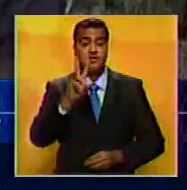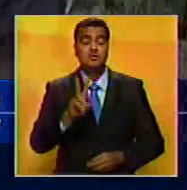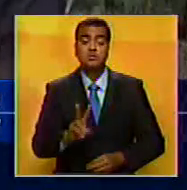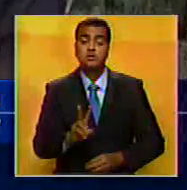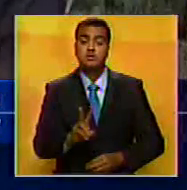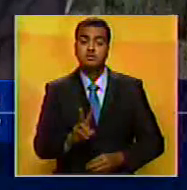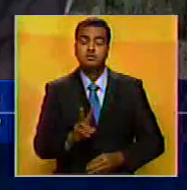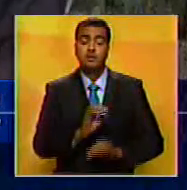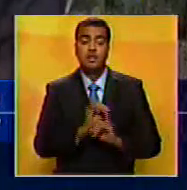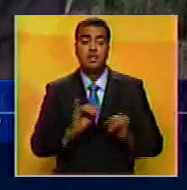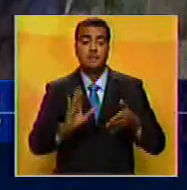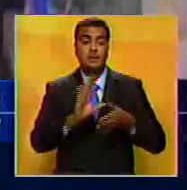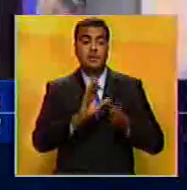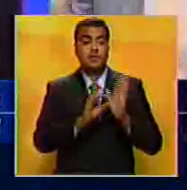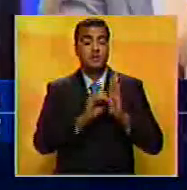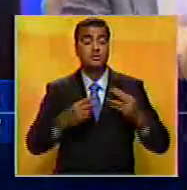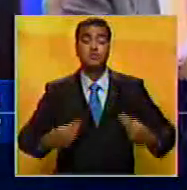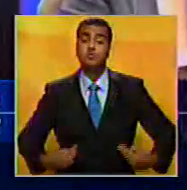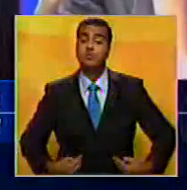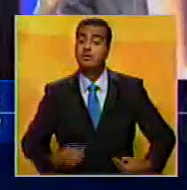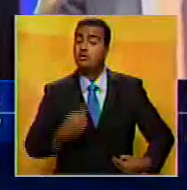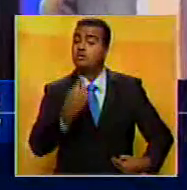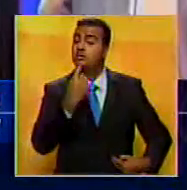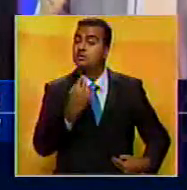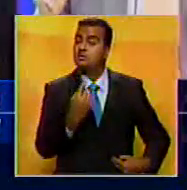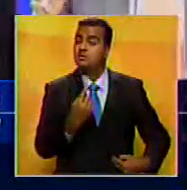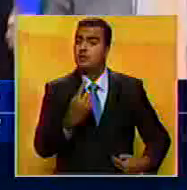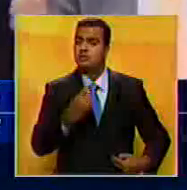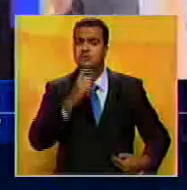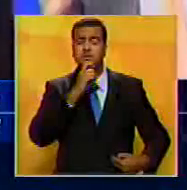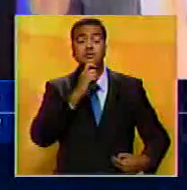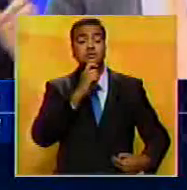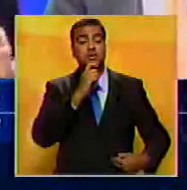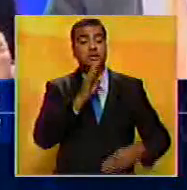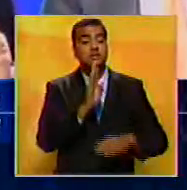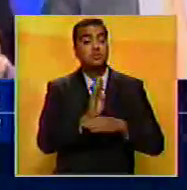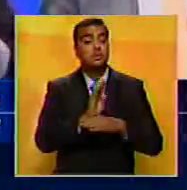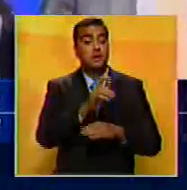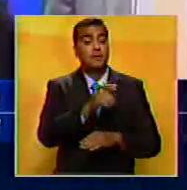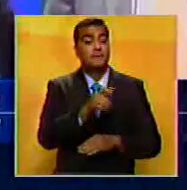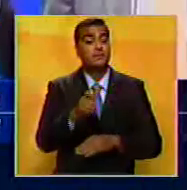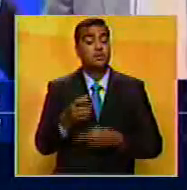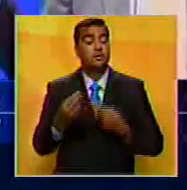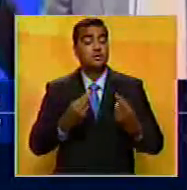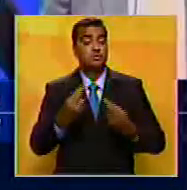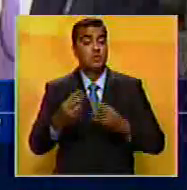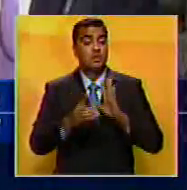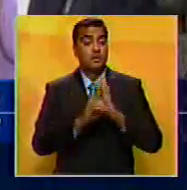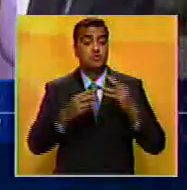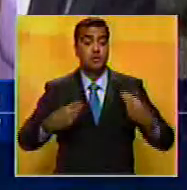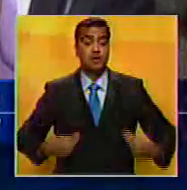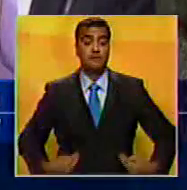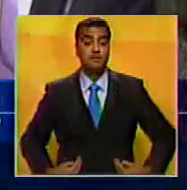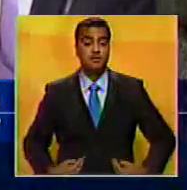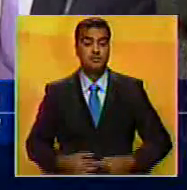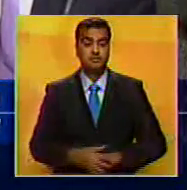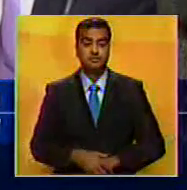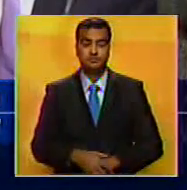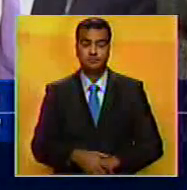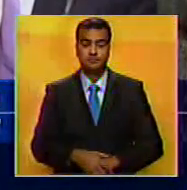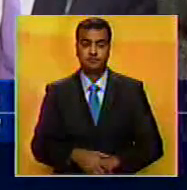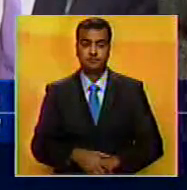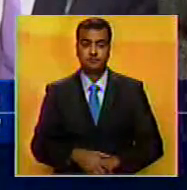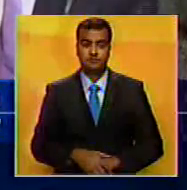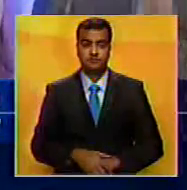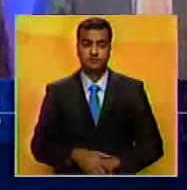Corte Interamericana de Derechos Humanos denuncia que existe un agravamiento de la seguridad ciudadana en relación al derecho a la vida e integridad